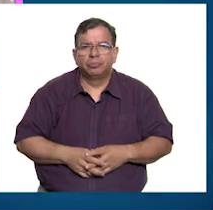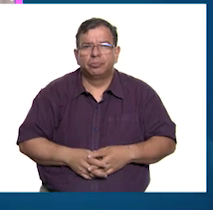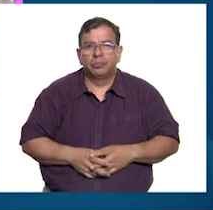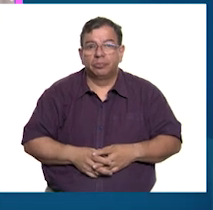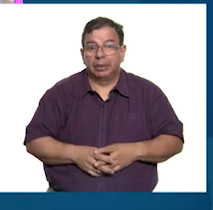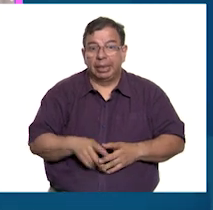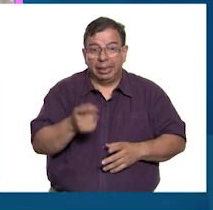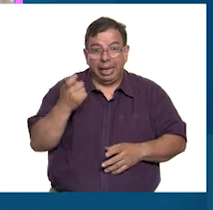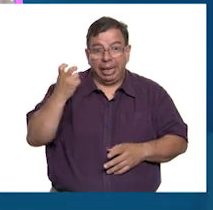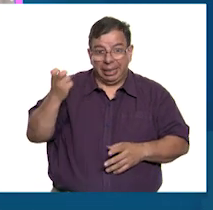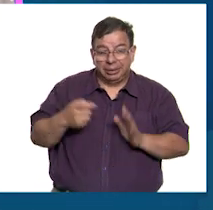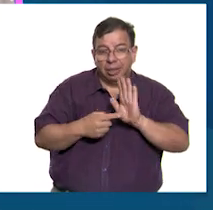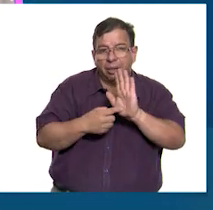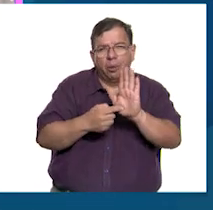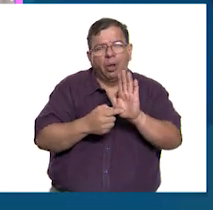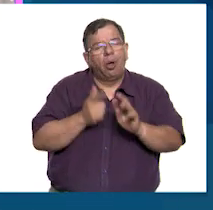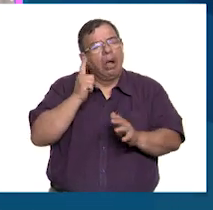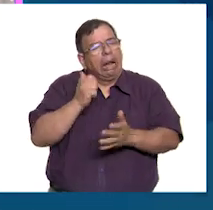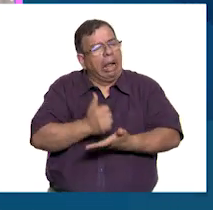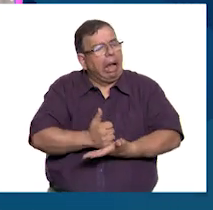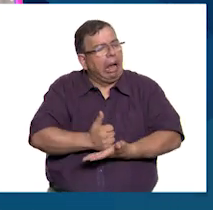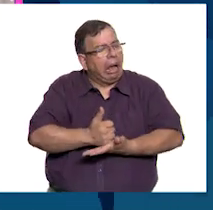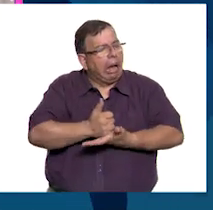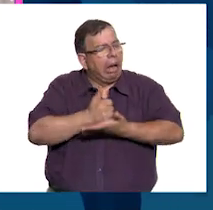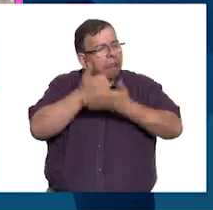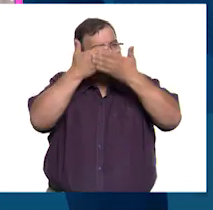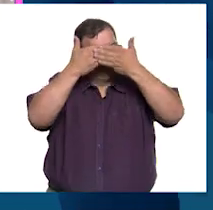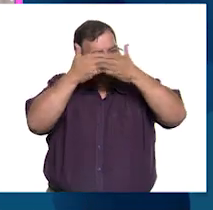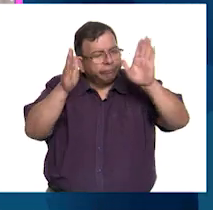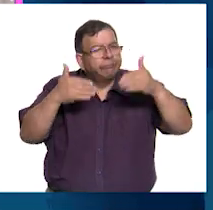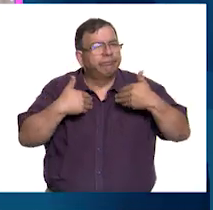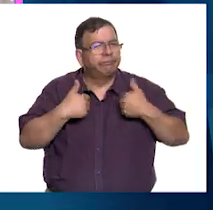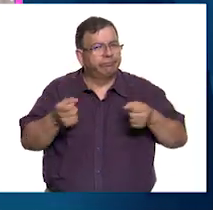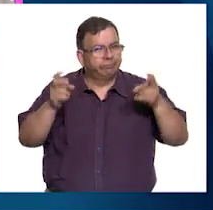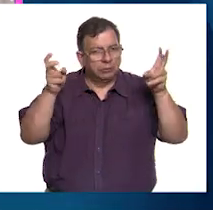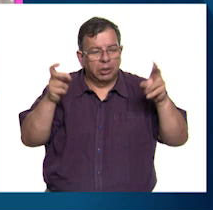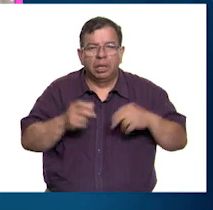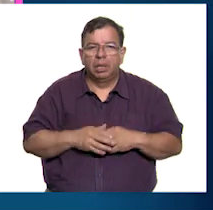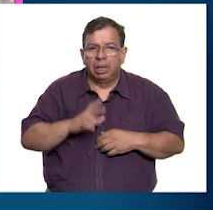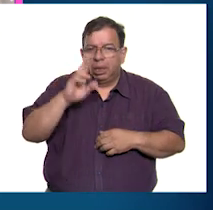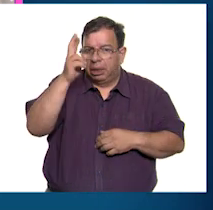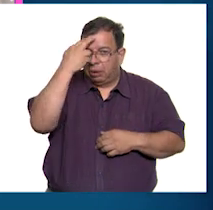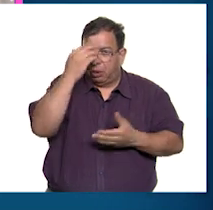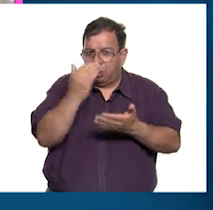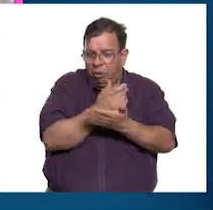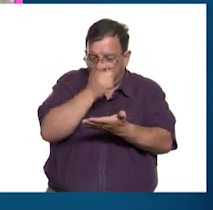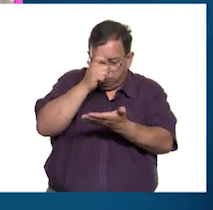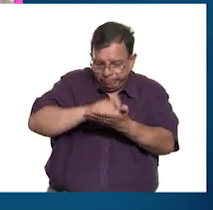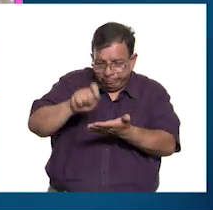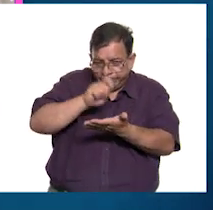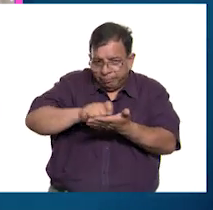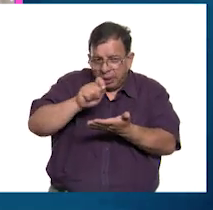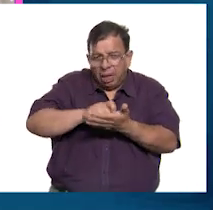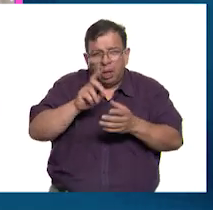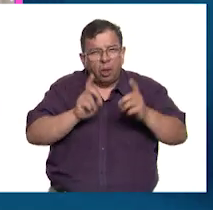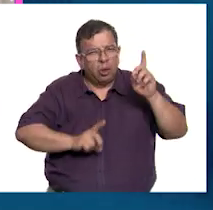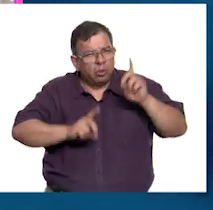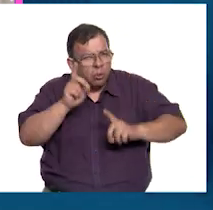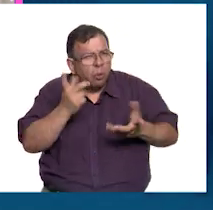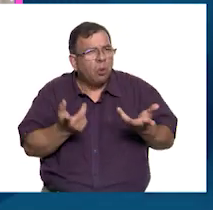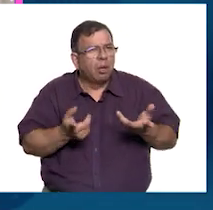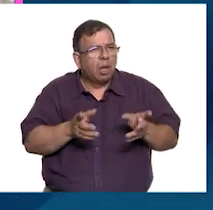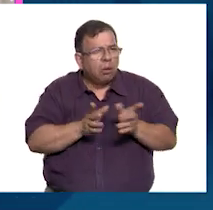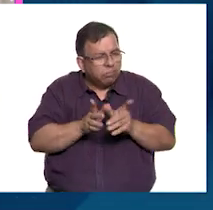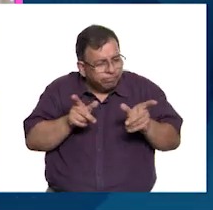estas demostraciones te hayan sido de gran ayuda para comprender mejor el tema. Recuerda anotar en tu cuaderno tus dudas, tus conclusiones